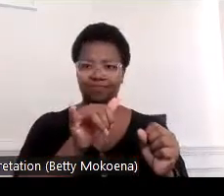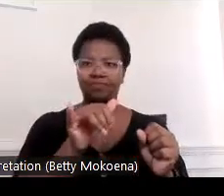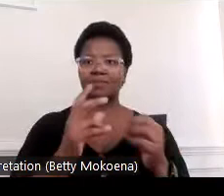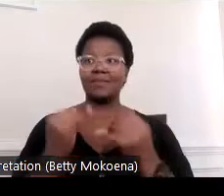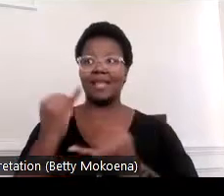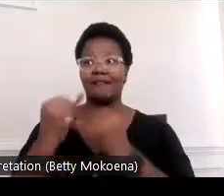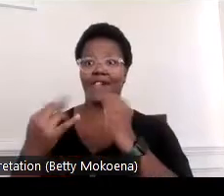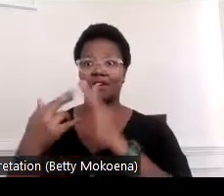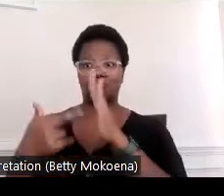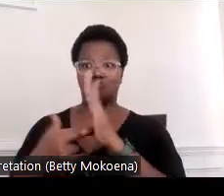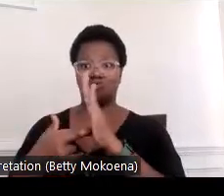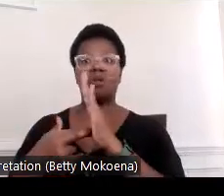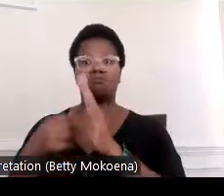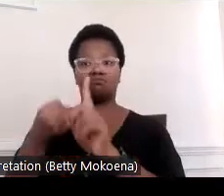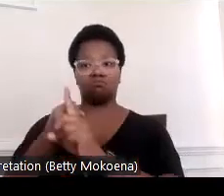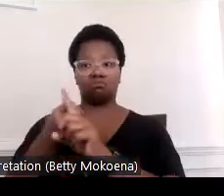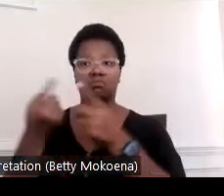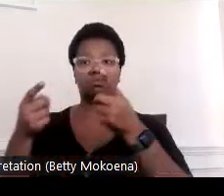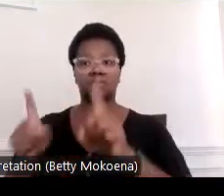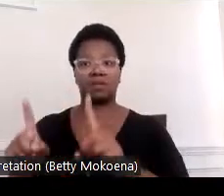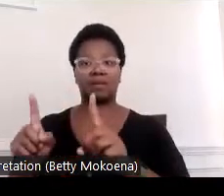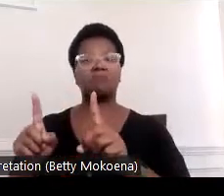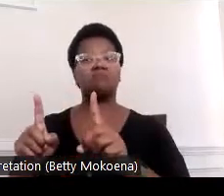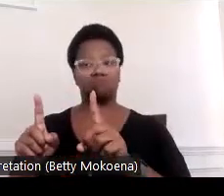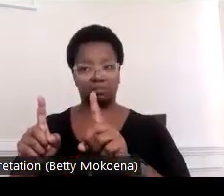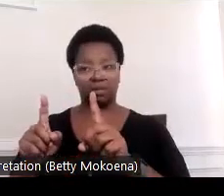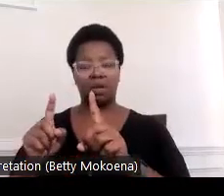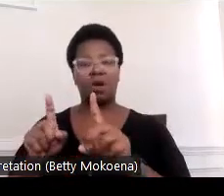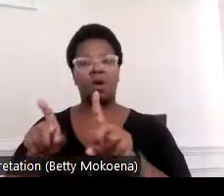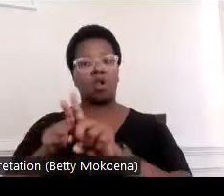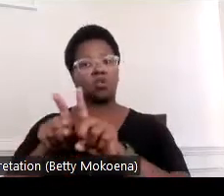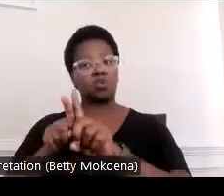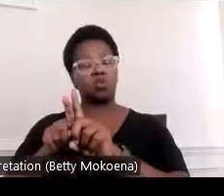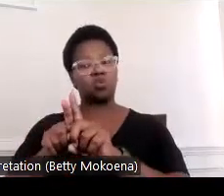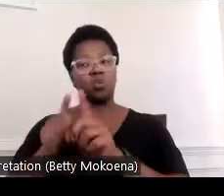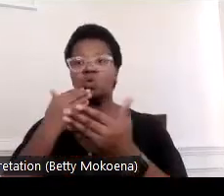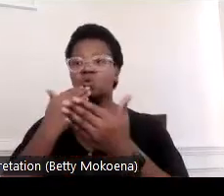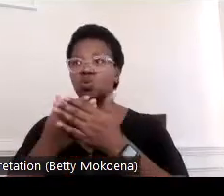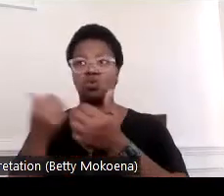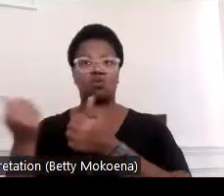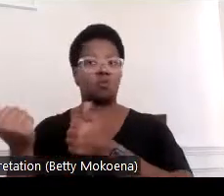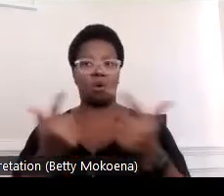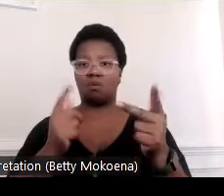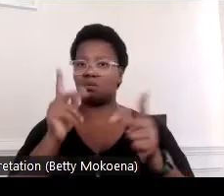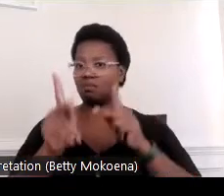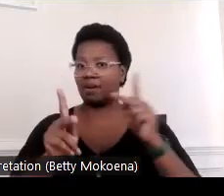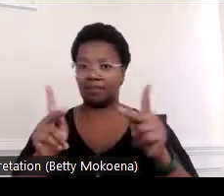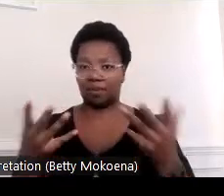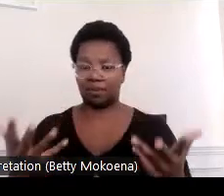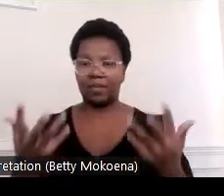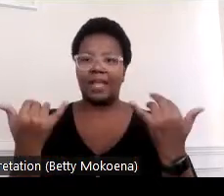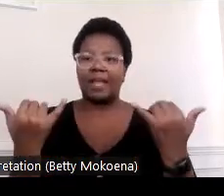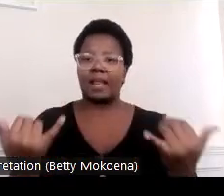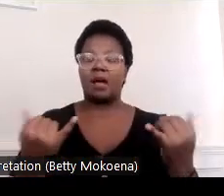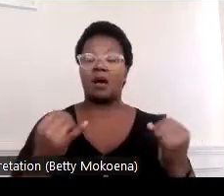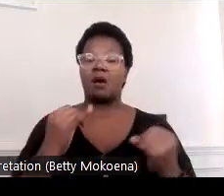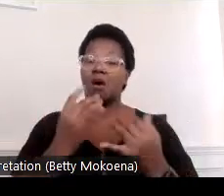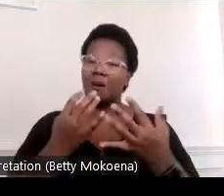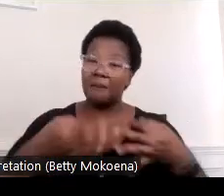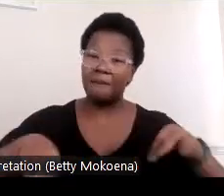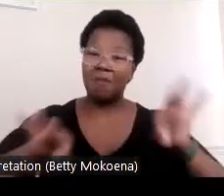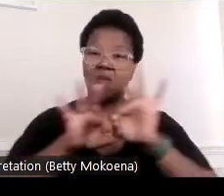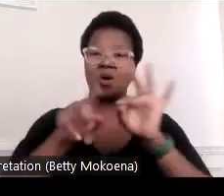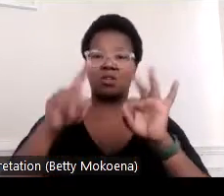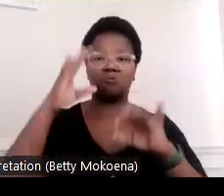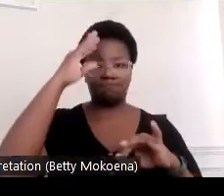encargada por asegurarse que se implemente la regla final y que sea vigente para todos pero lo más importante para entender sobre